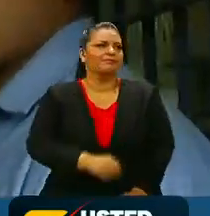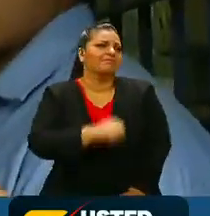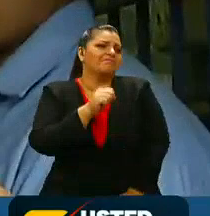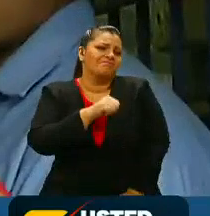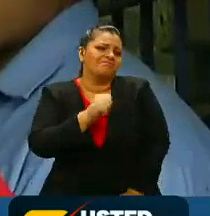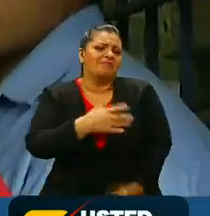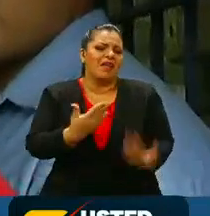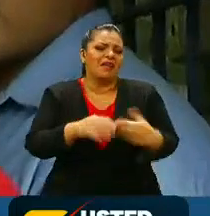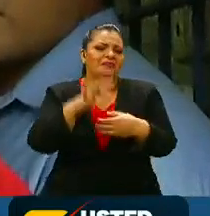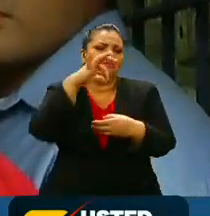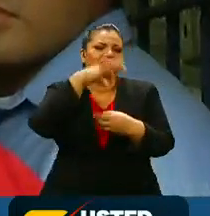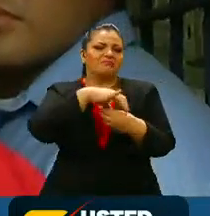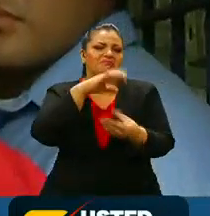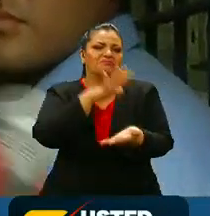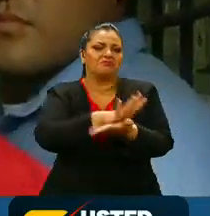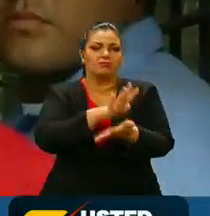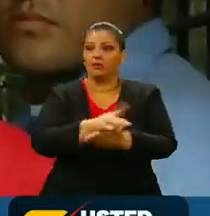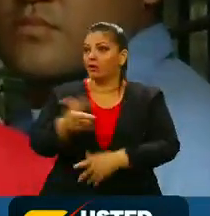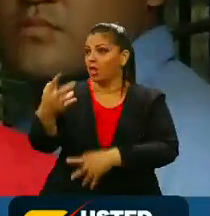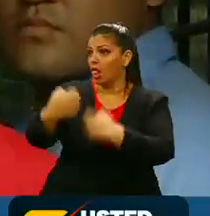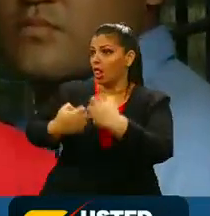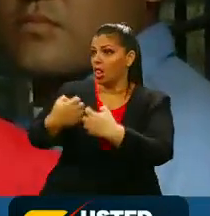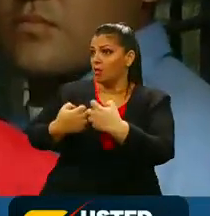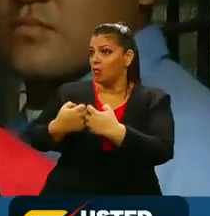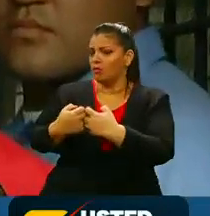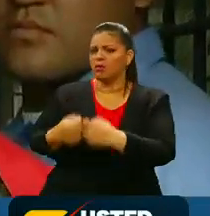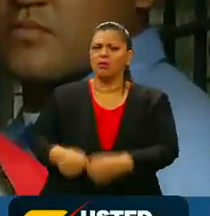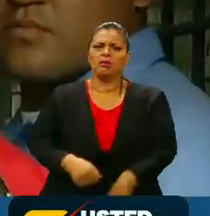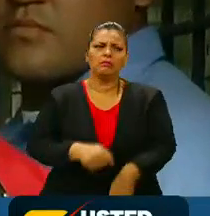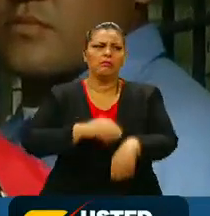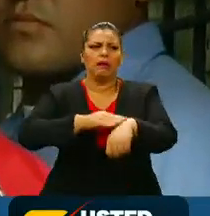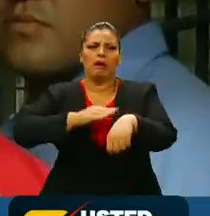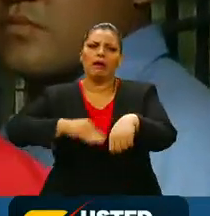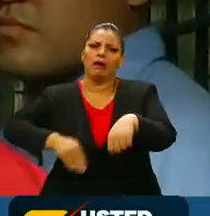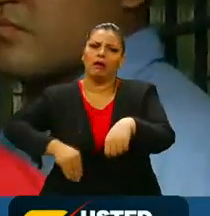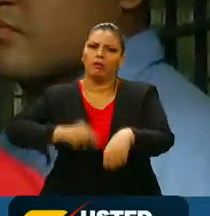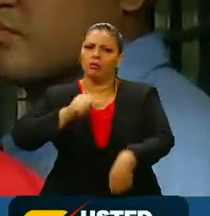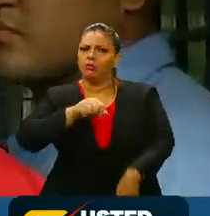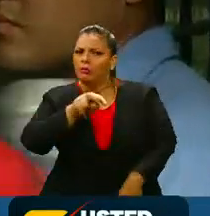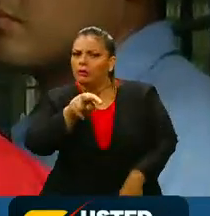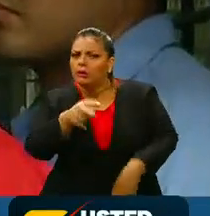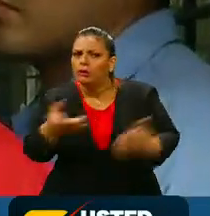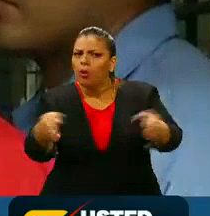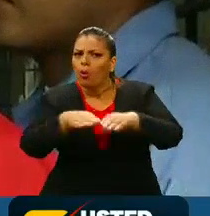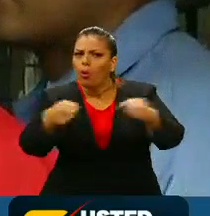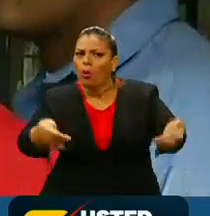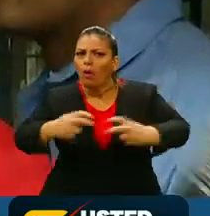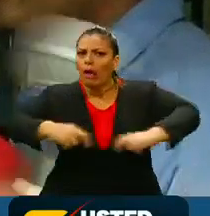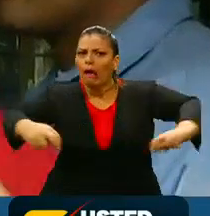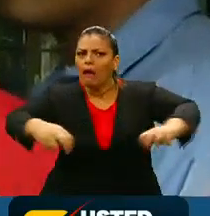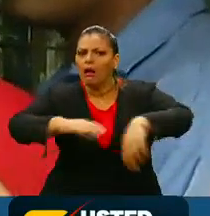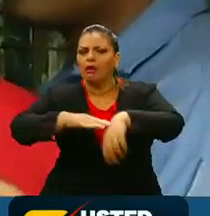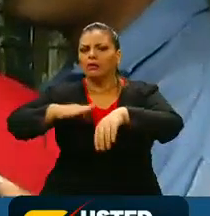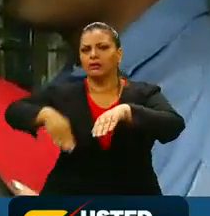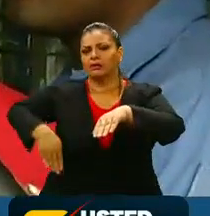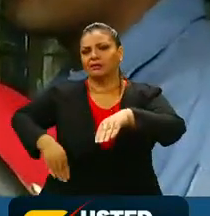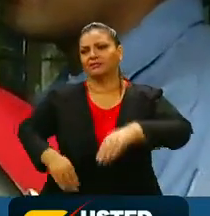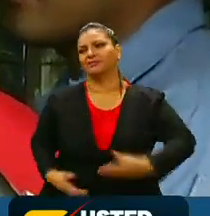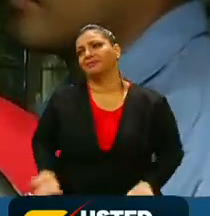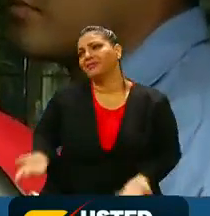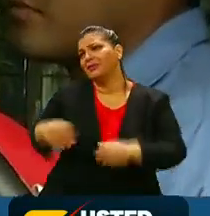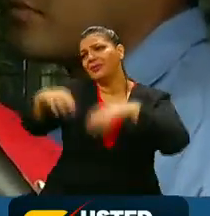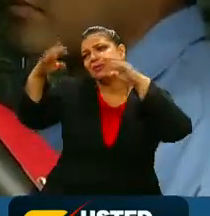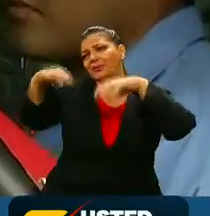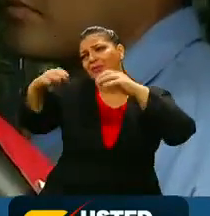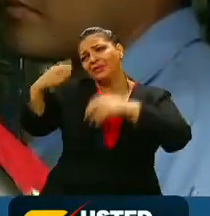poder votar. Temprano. ¿No ha habido ningún contratiempo? Un poquito retrasados nada más. Pero ahí todo. Hasta ahorita. Esta lluvia que todo el mundo lo pide. Sí,